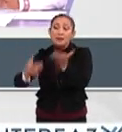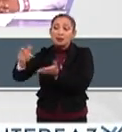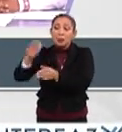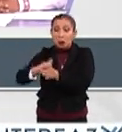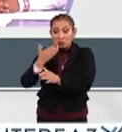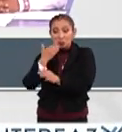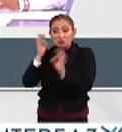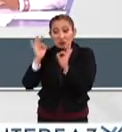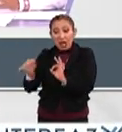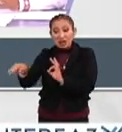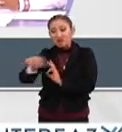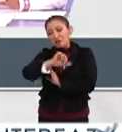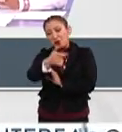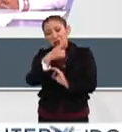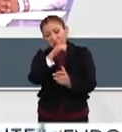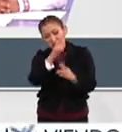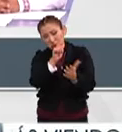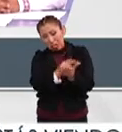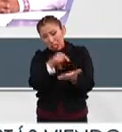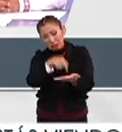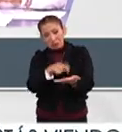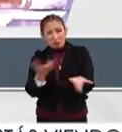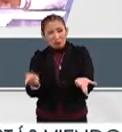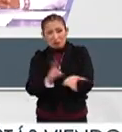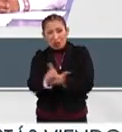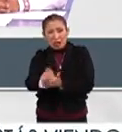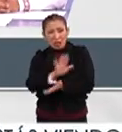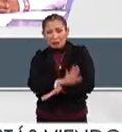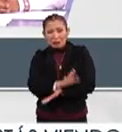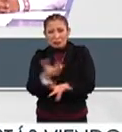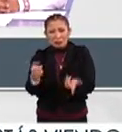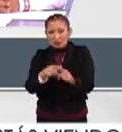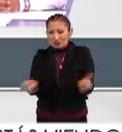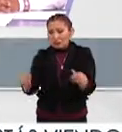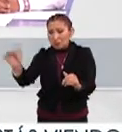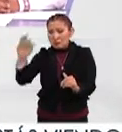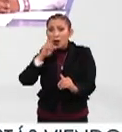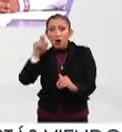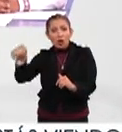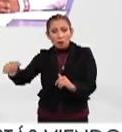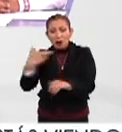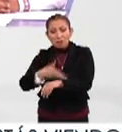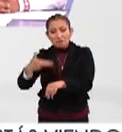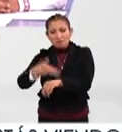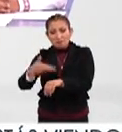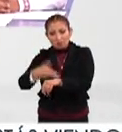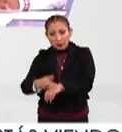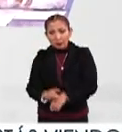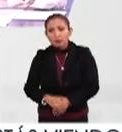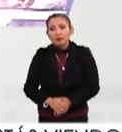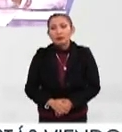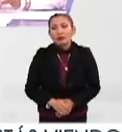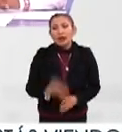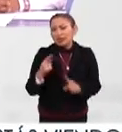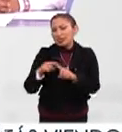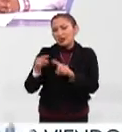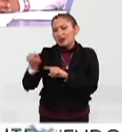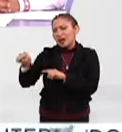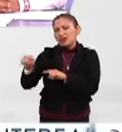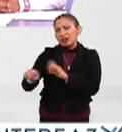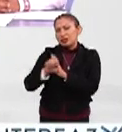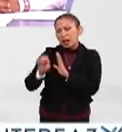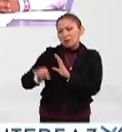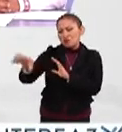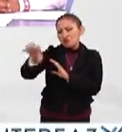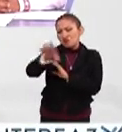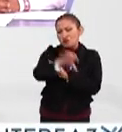más eficientes que el propio ejercicio del derecho romano y dispositivista, ¿no? Hay múltiples